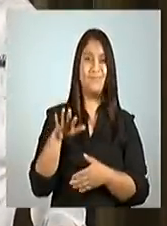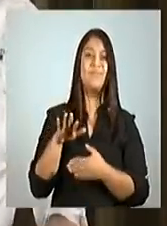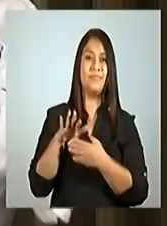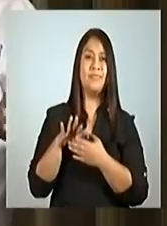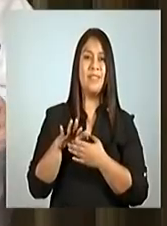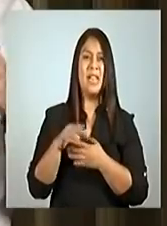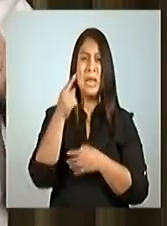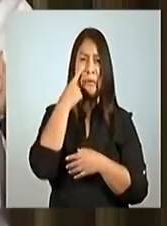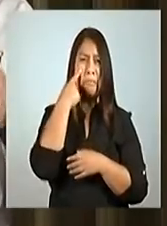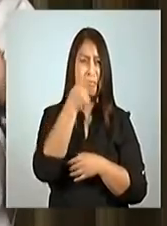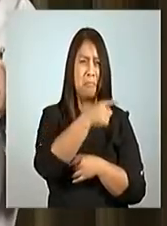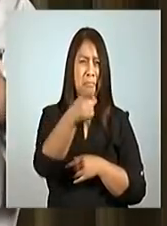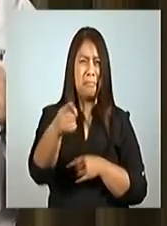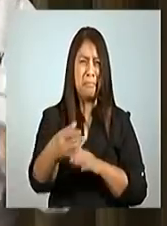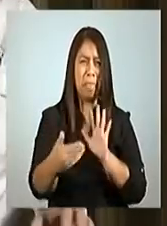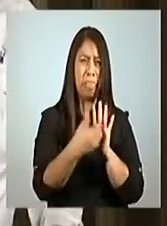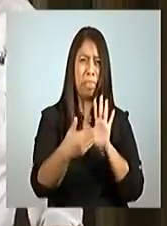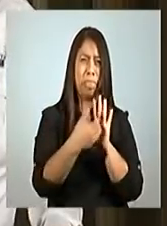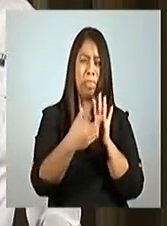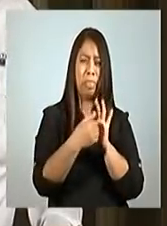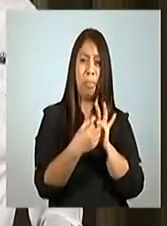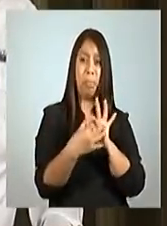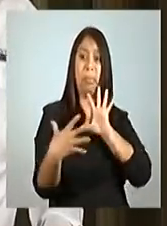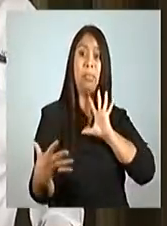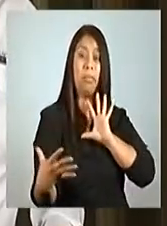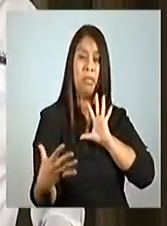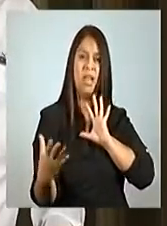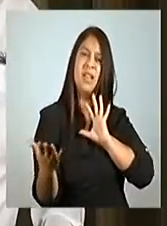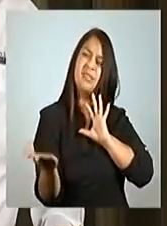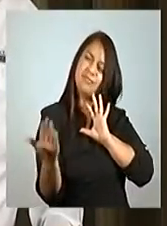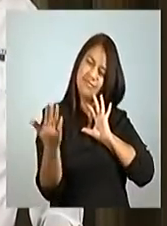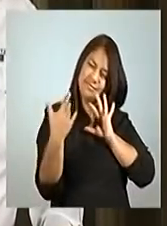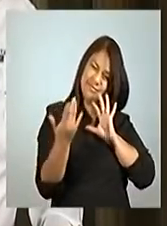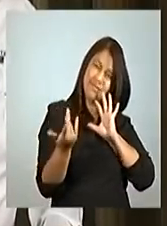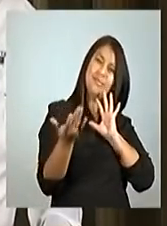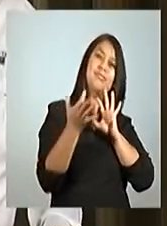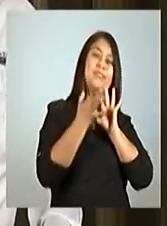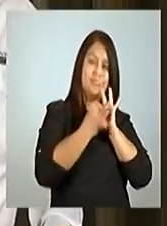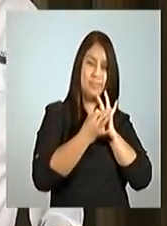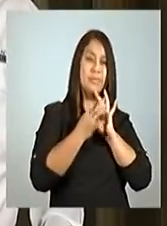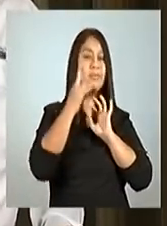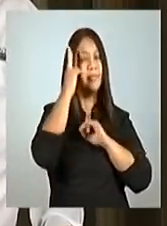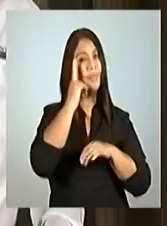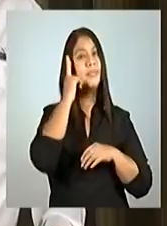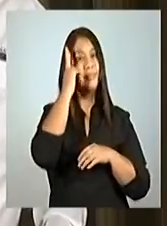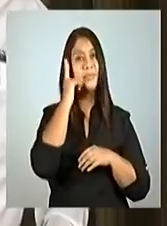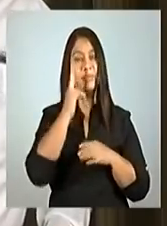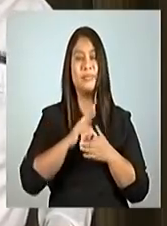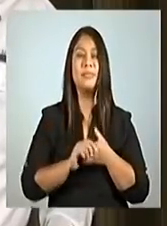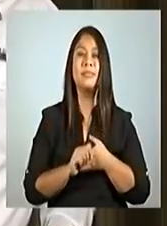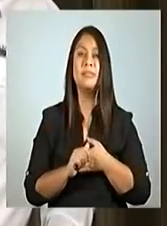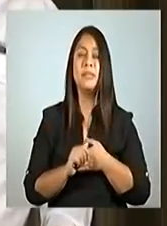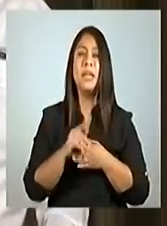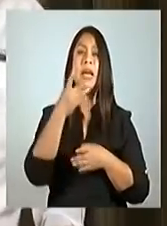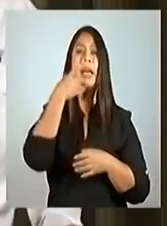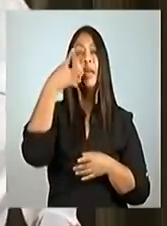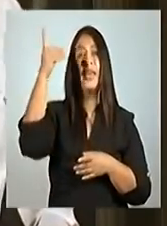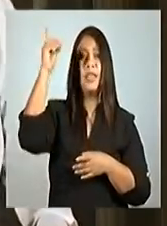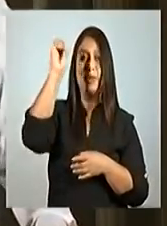paz. Donde alguien trate de sembrar desunión, llamémoslo a la reflexión y a la unidad.